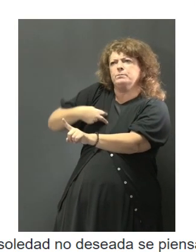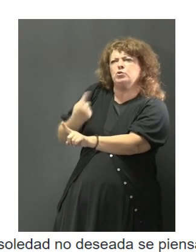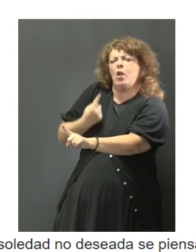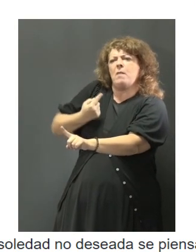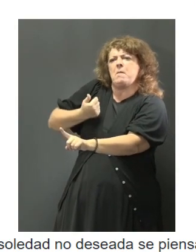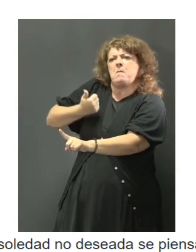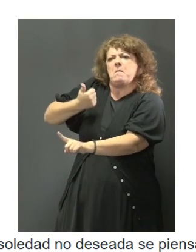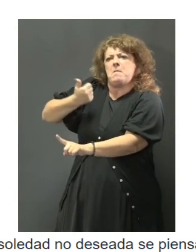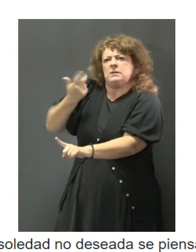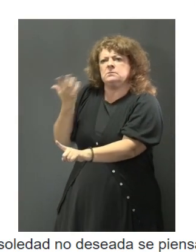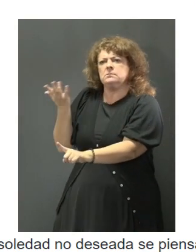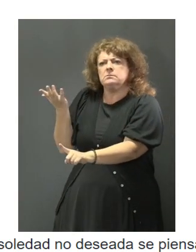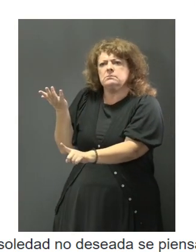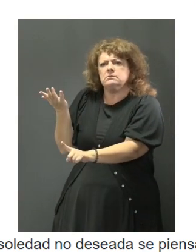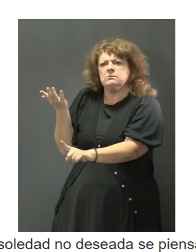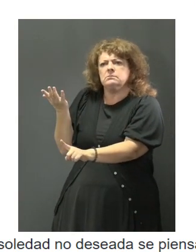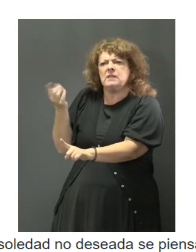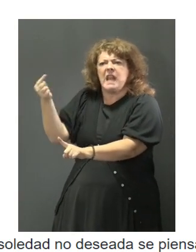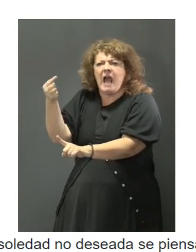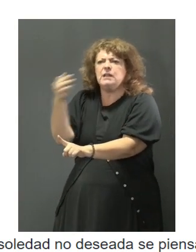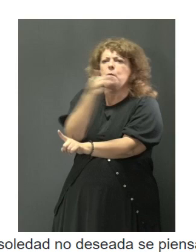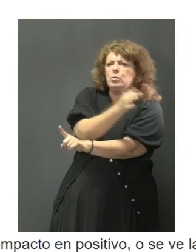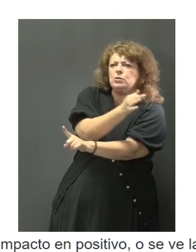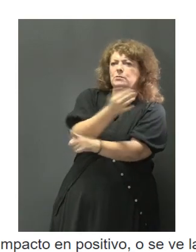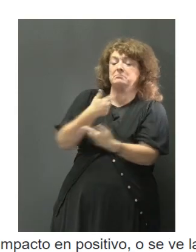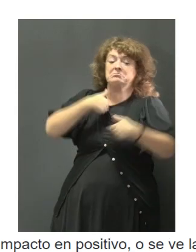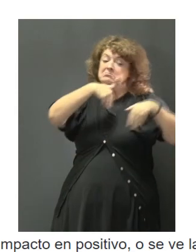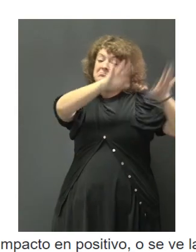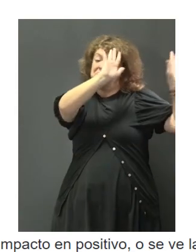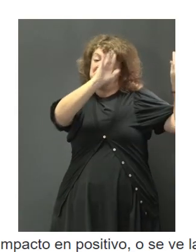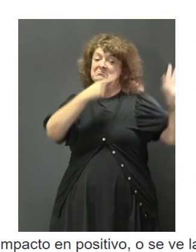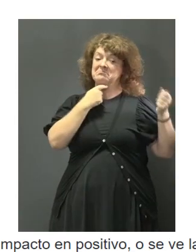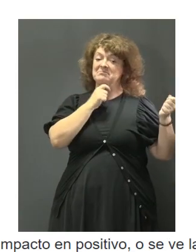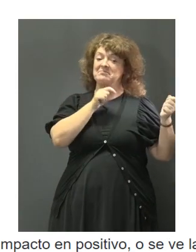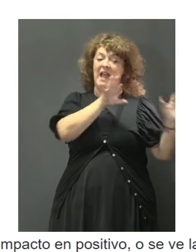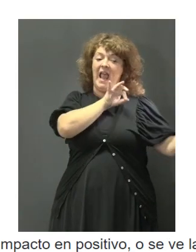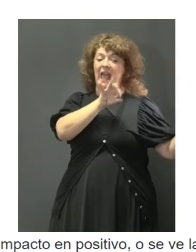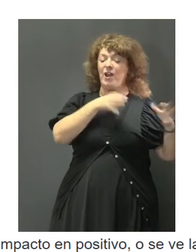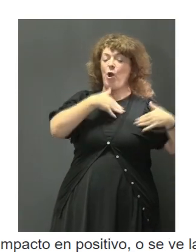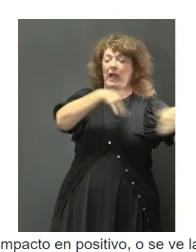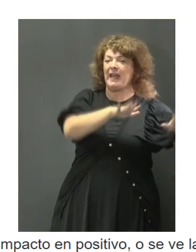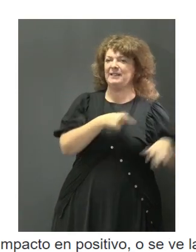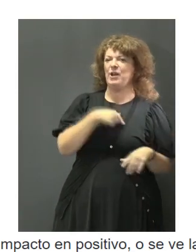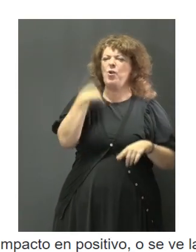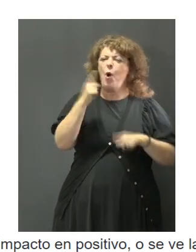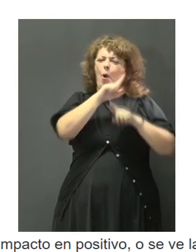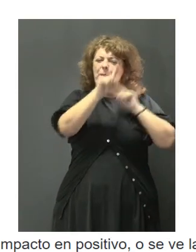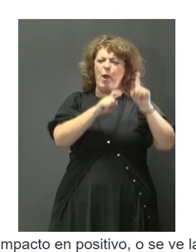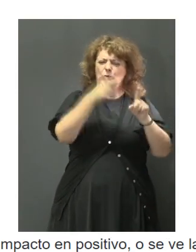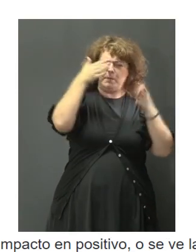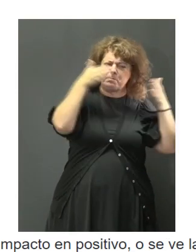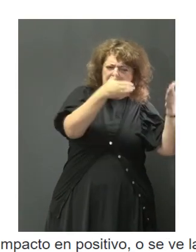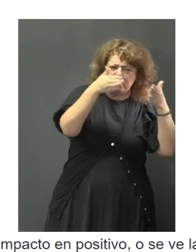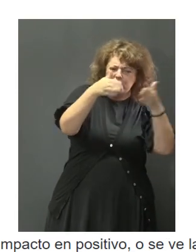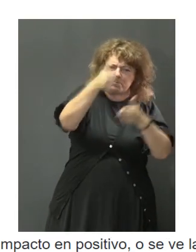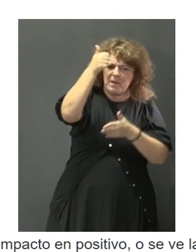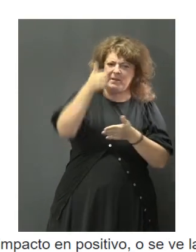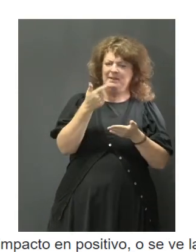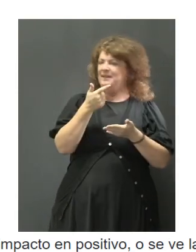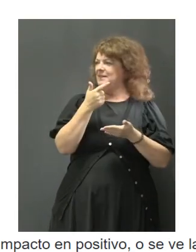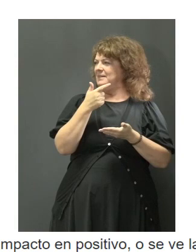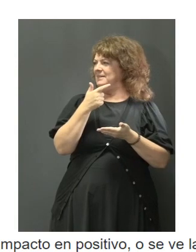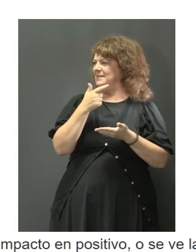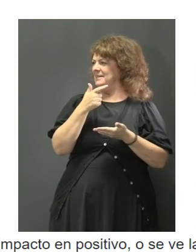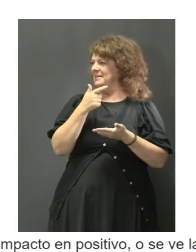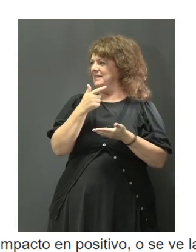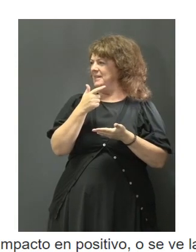soledad? Y bueno, pues aquí os voy a dar a elegir. Luego haré algunas preguntas más dirigidas y os iré poniendo un